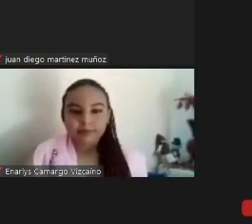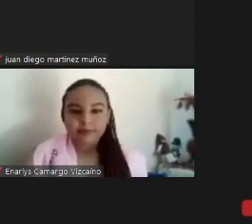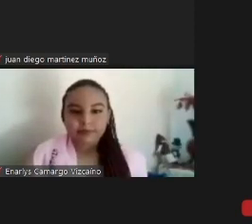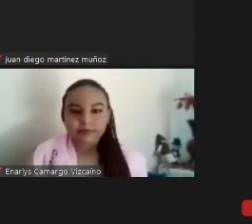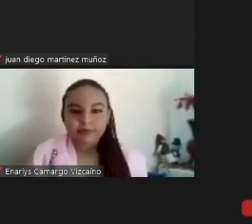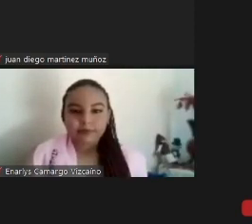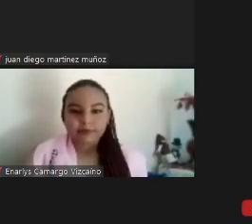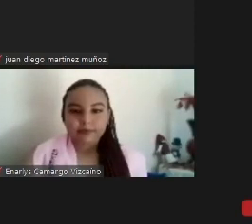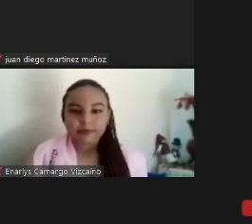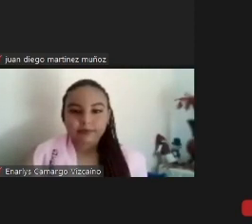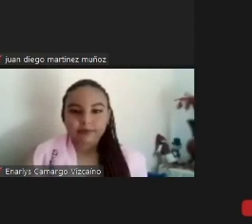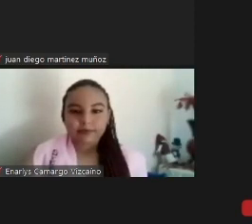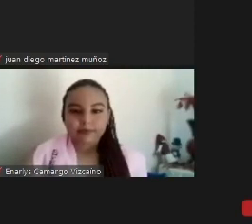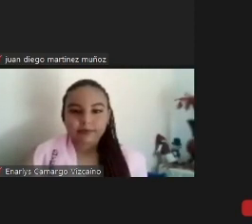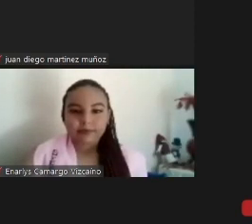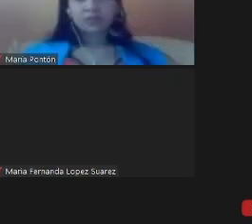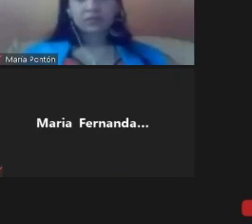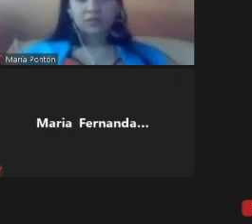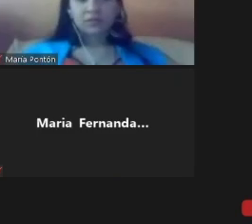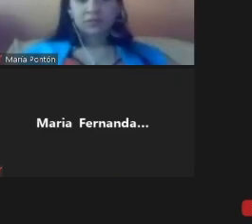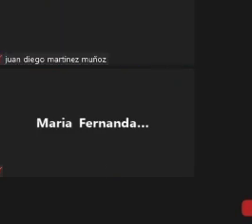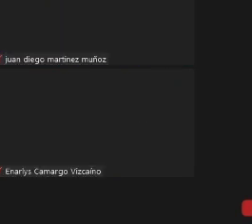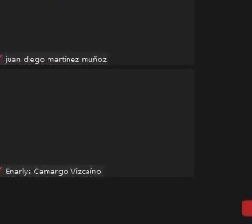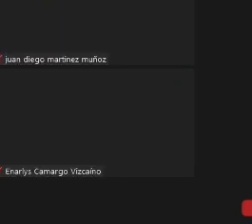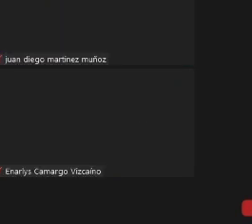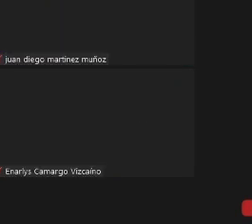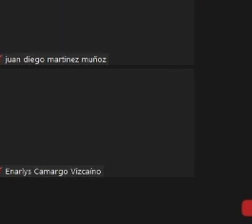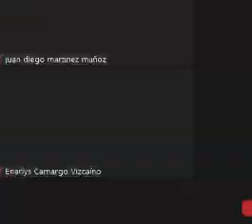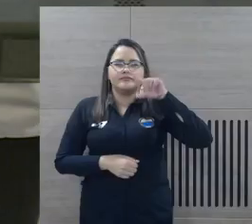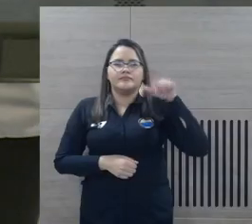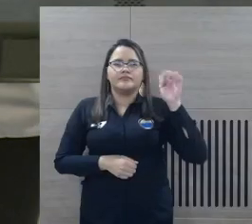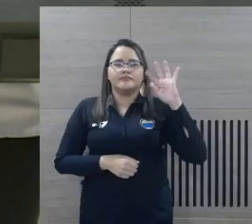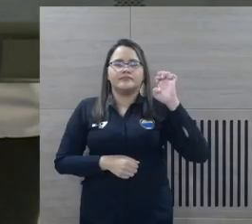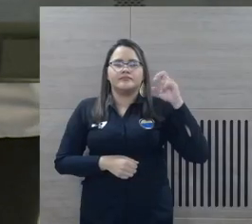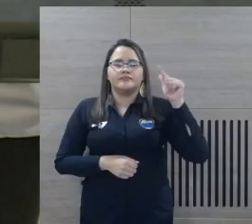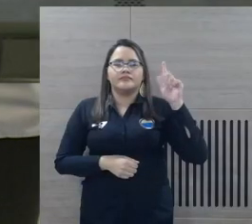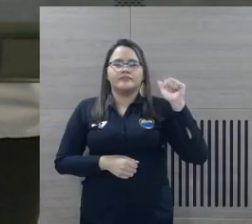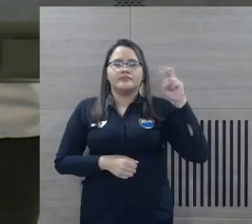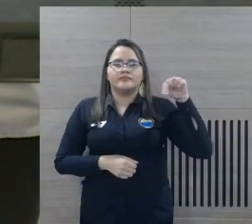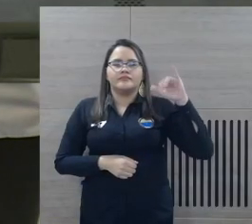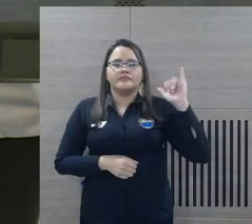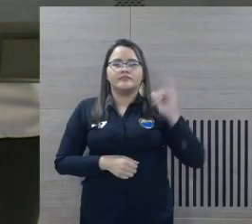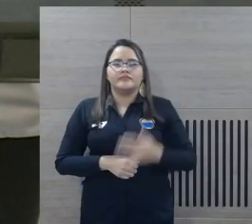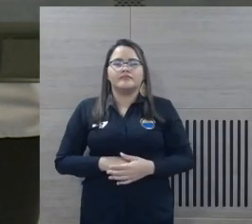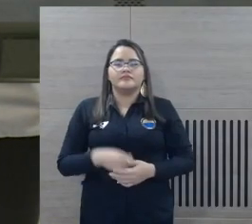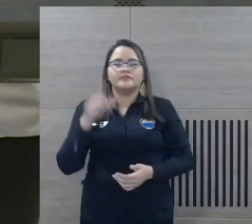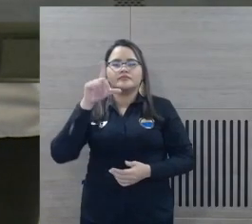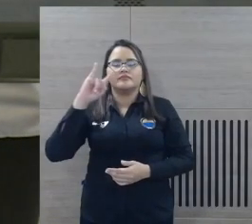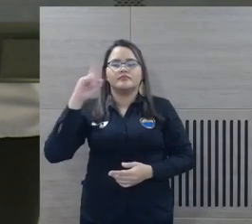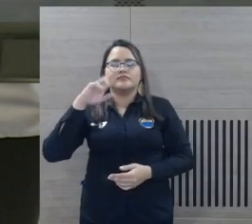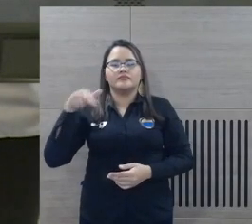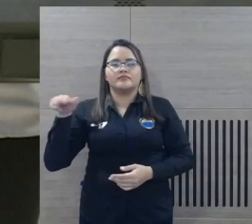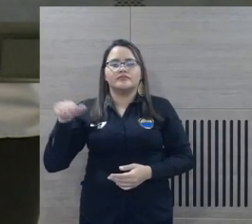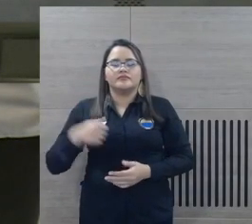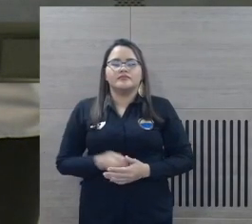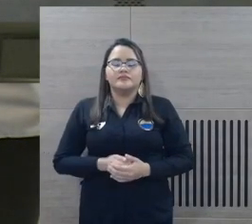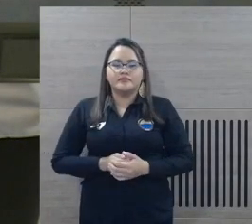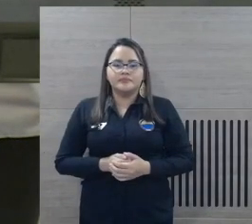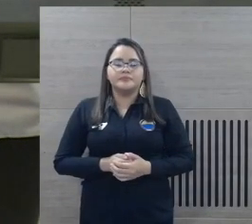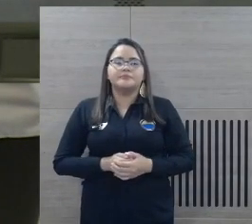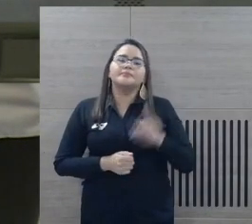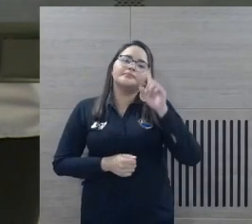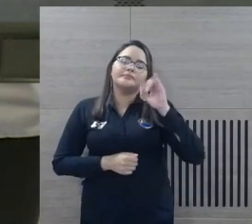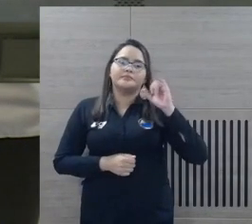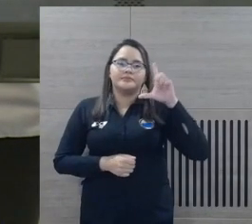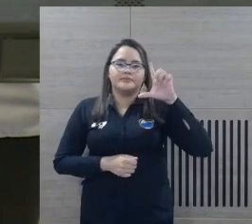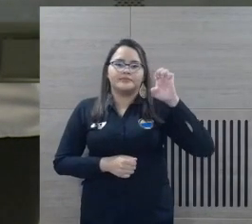Ayala. Estefany Paola Martínez Rodríguez. Luz Clarita Montero Loaiza. Silene Esther Parejo Medina. Adriana